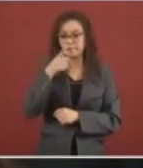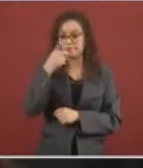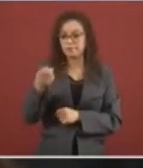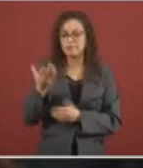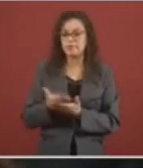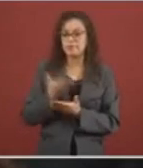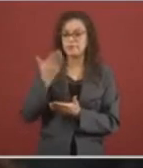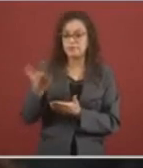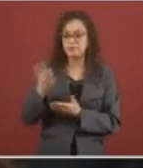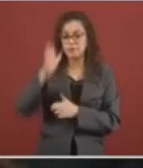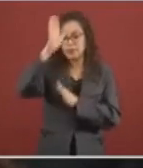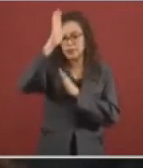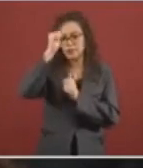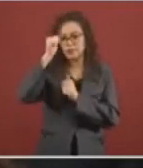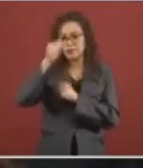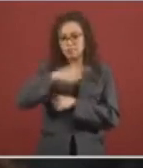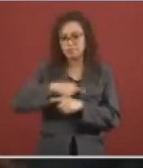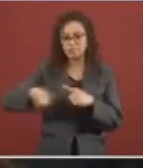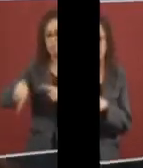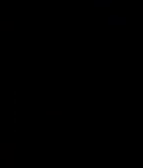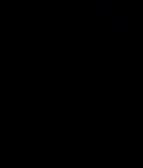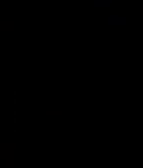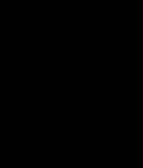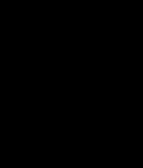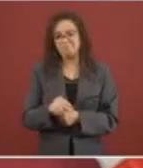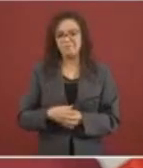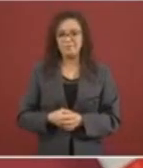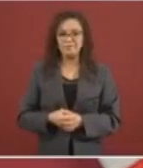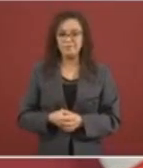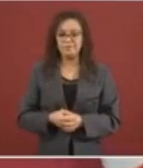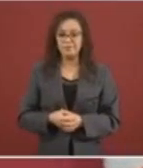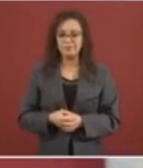especie de acuerdo de unidad para enfrentar esta situación. Gracias.